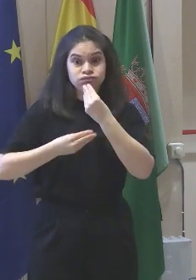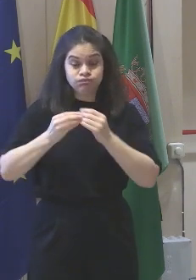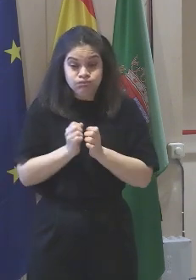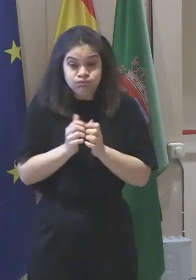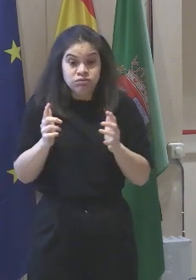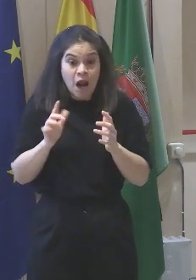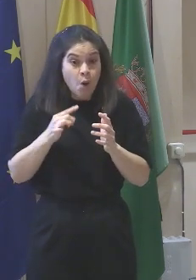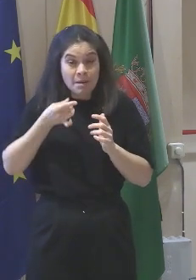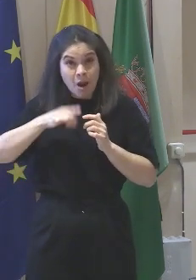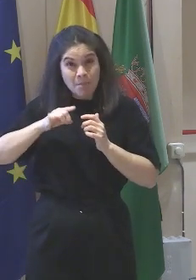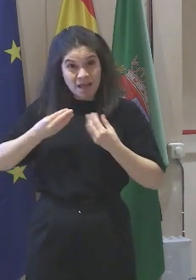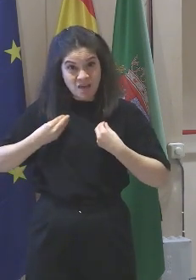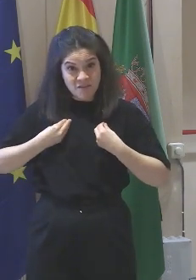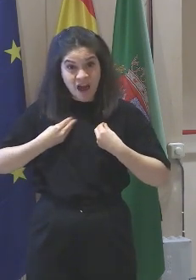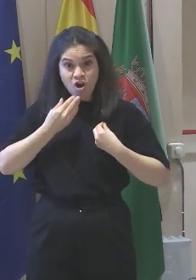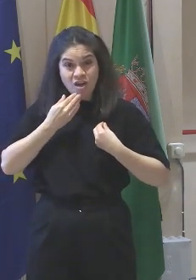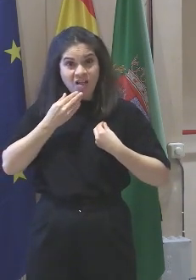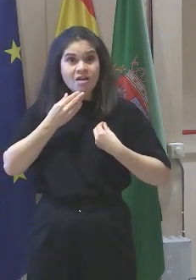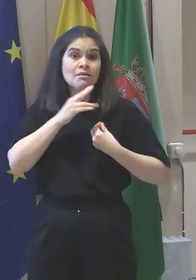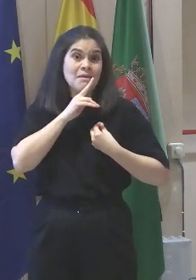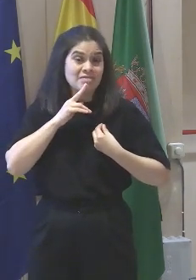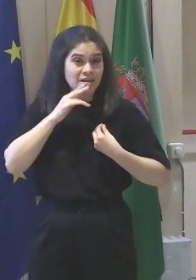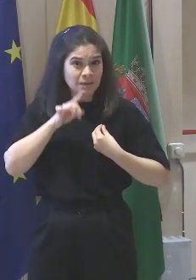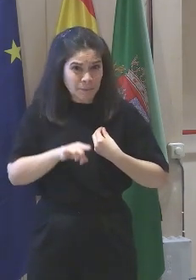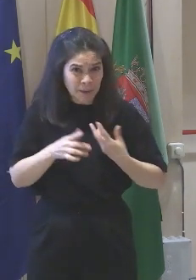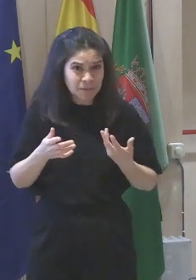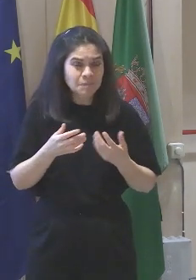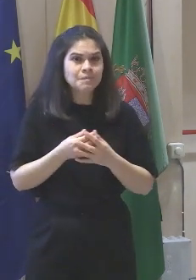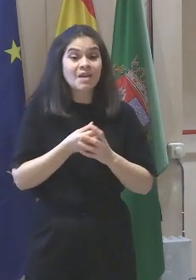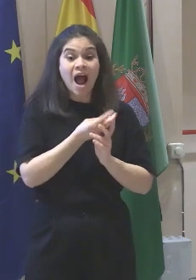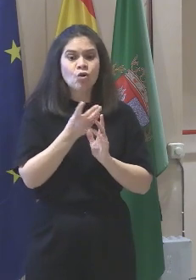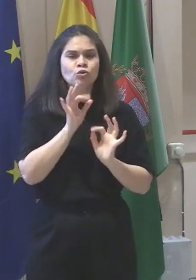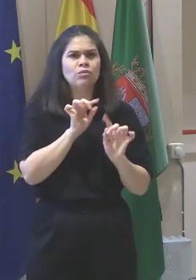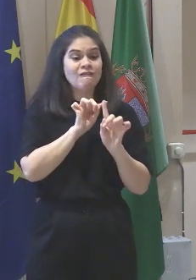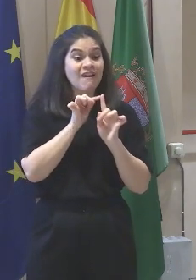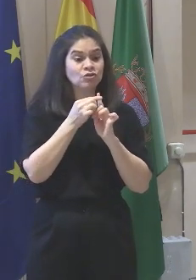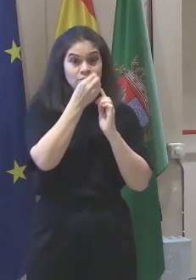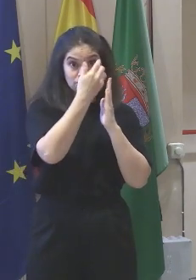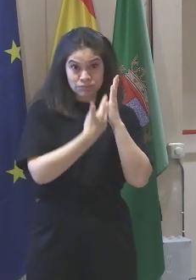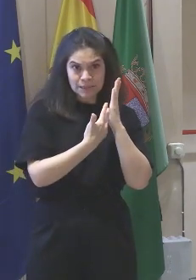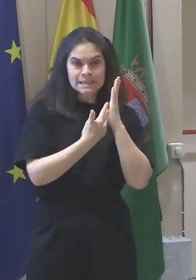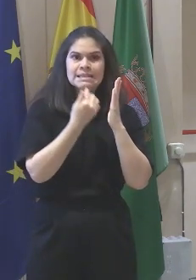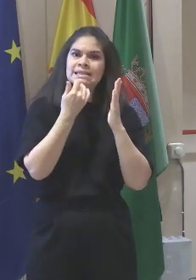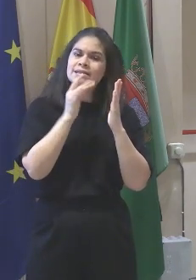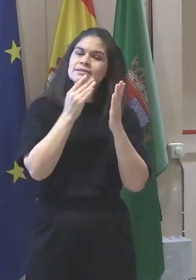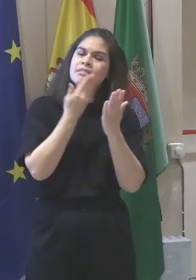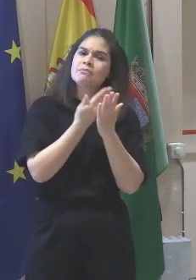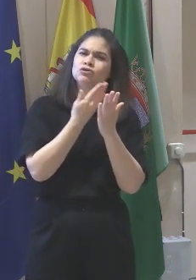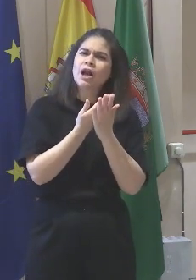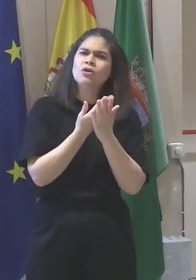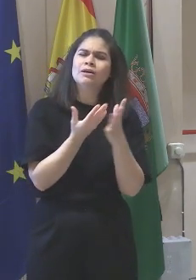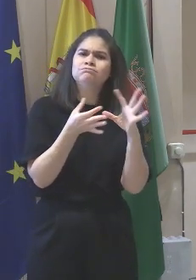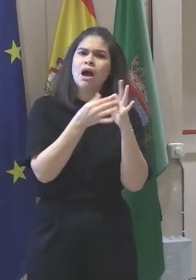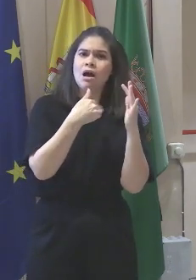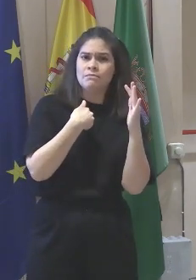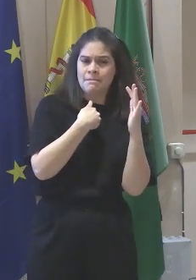en los primeros meses de vida, con la edad materna. Bueno, algunos de estos factores se ha demostrado que juegan un papel, pero